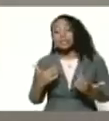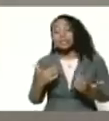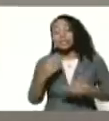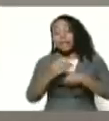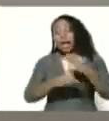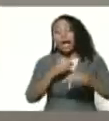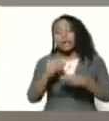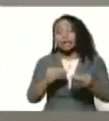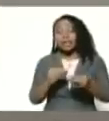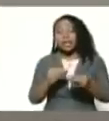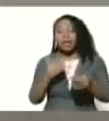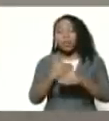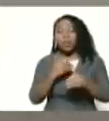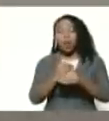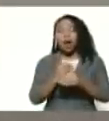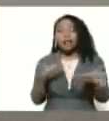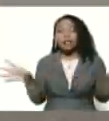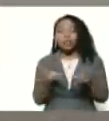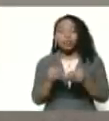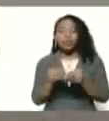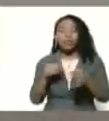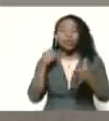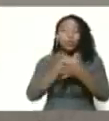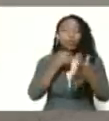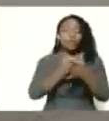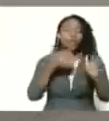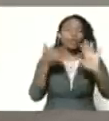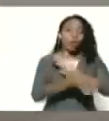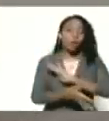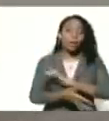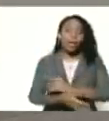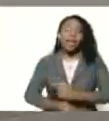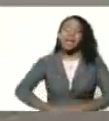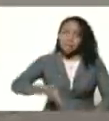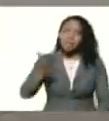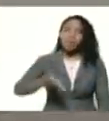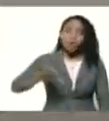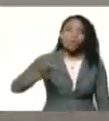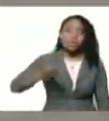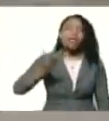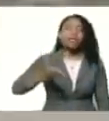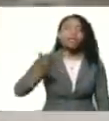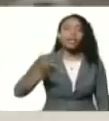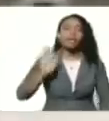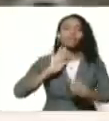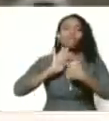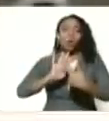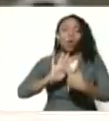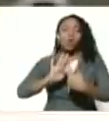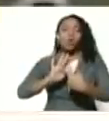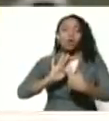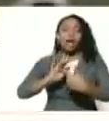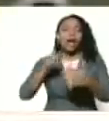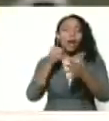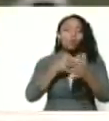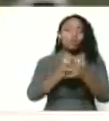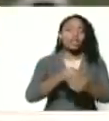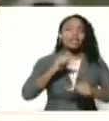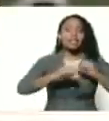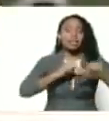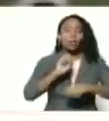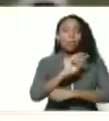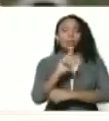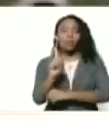síntesis de las luchas y además pertinente a las luchas del siglo XXI de la